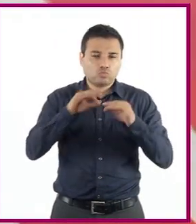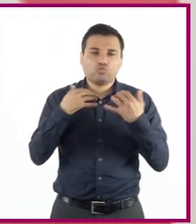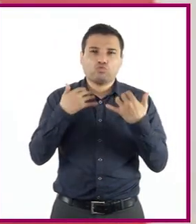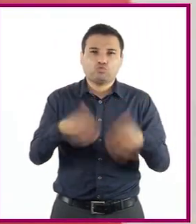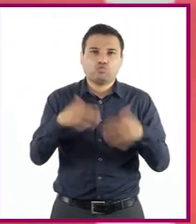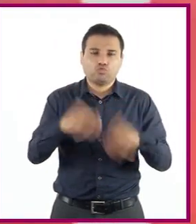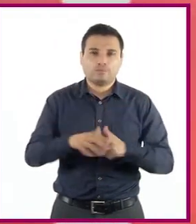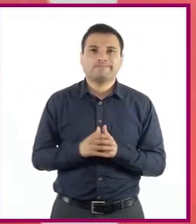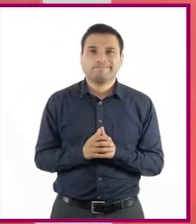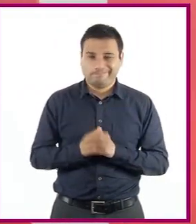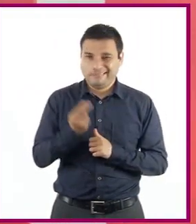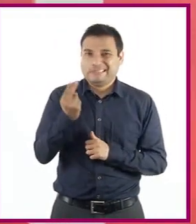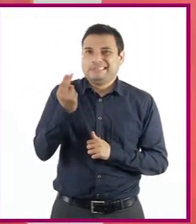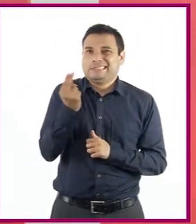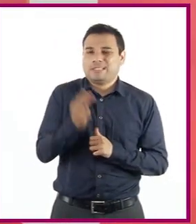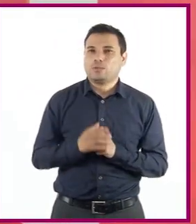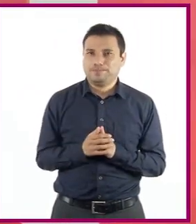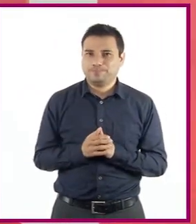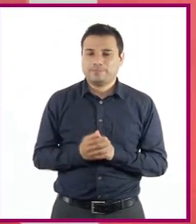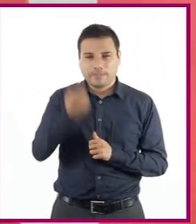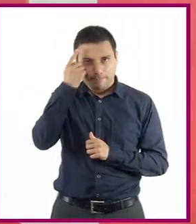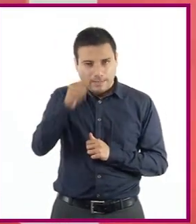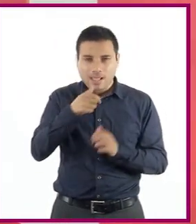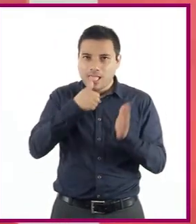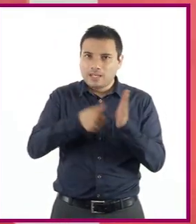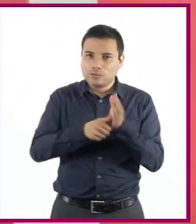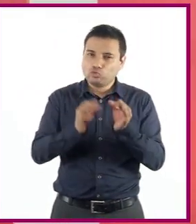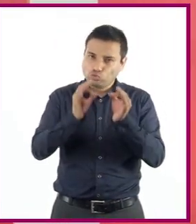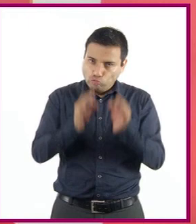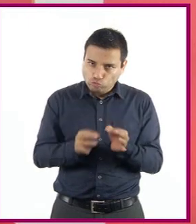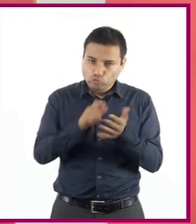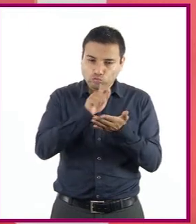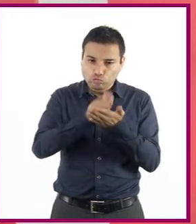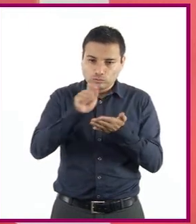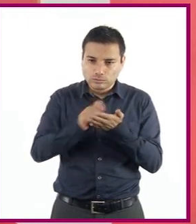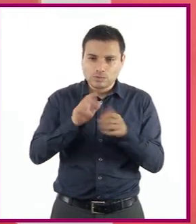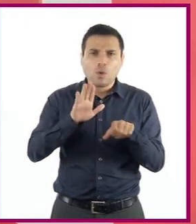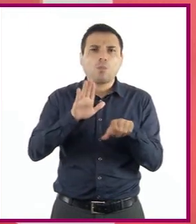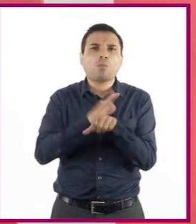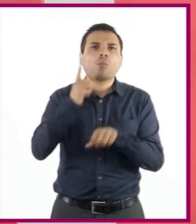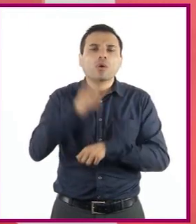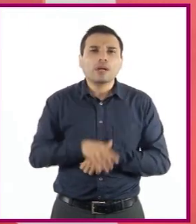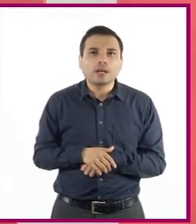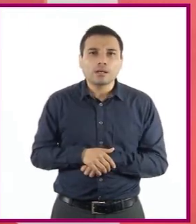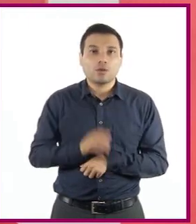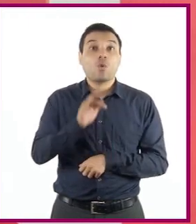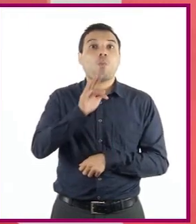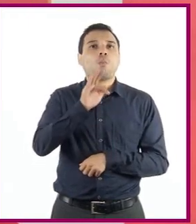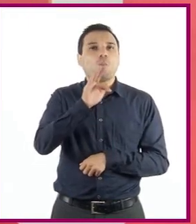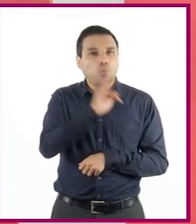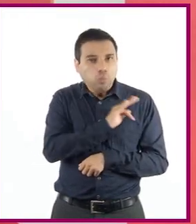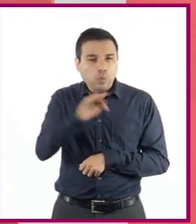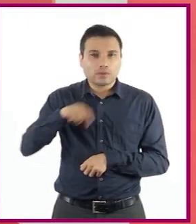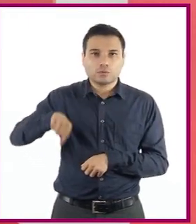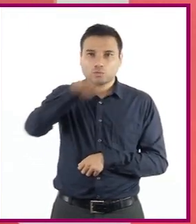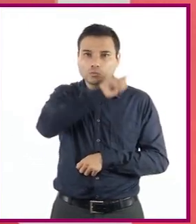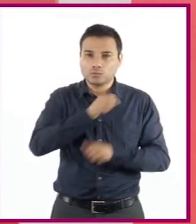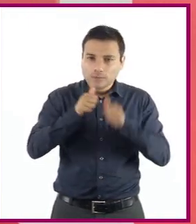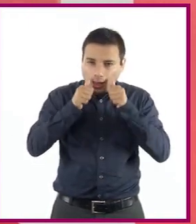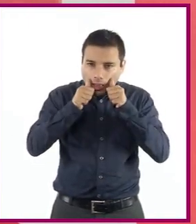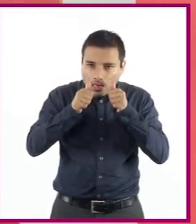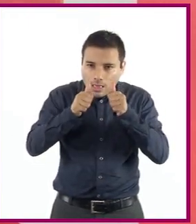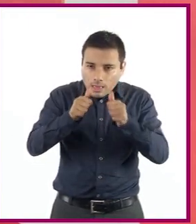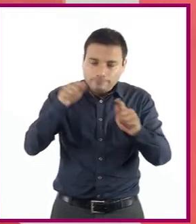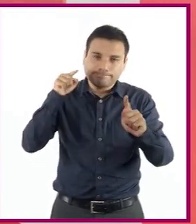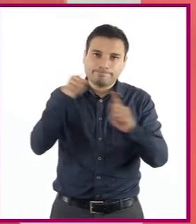que se requieren utilizar en la escritura de las cartas, ya que nos van a permitir centrar la atención de la información que queremos